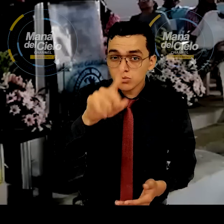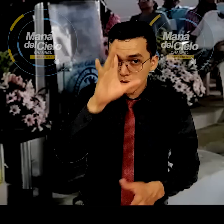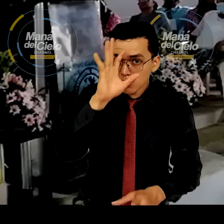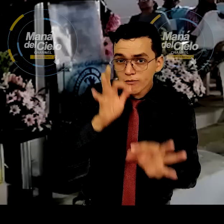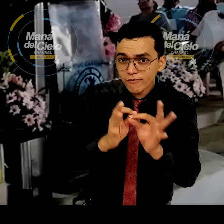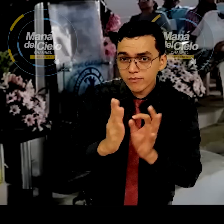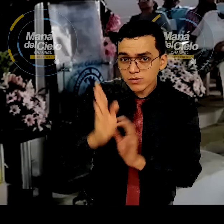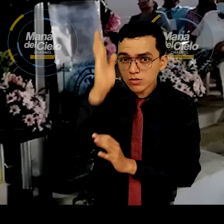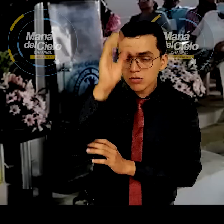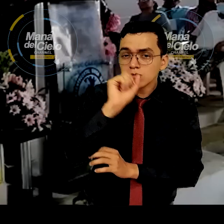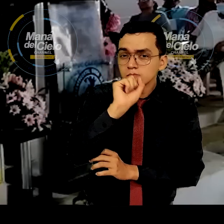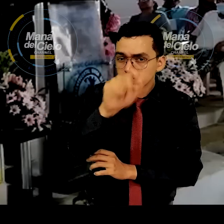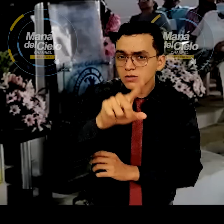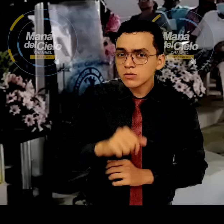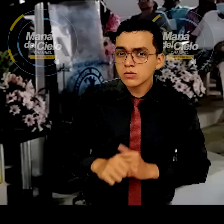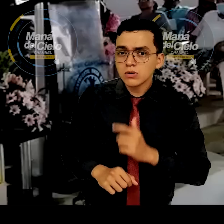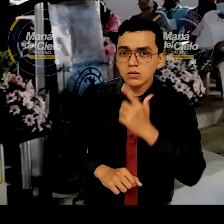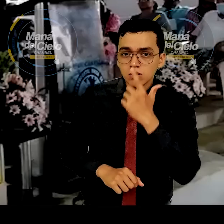¿Creéis en Dios?